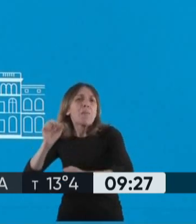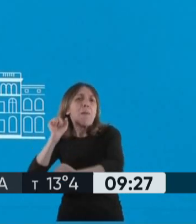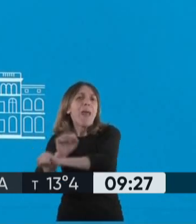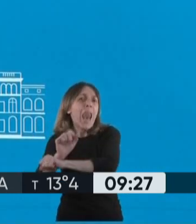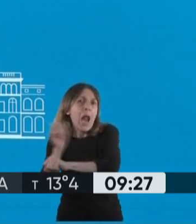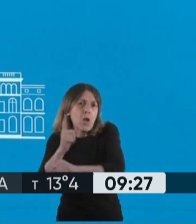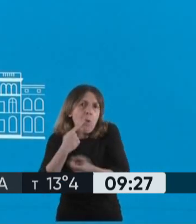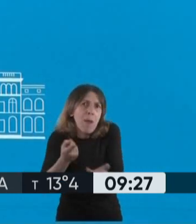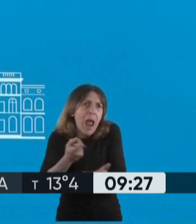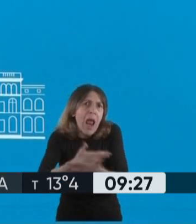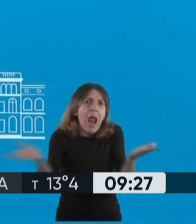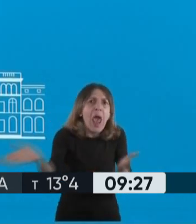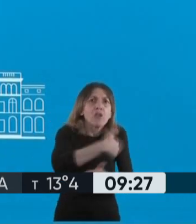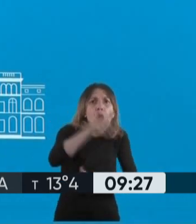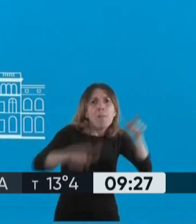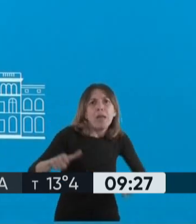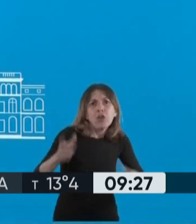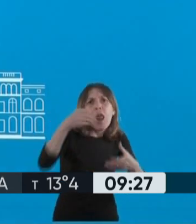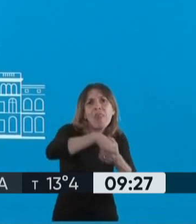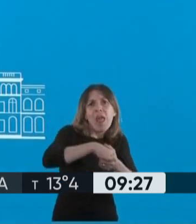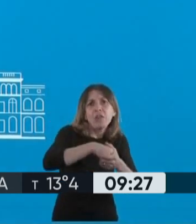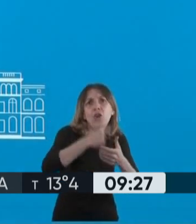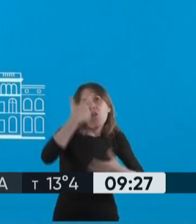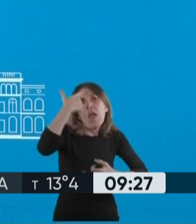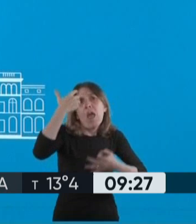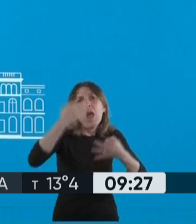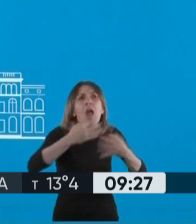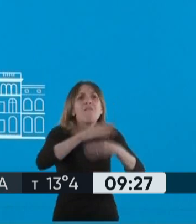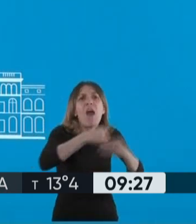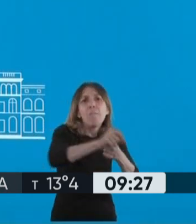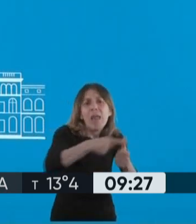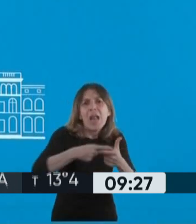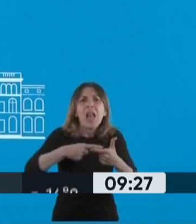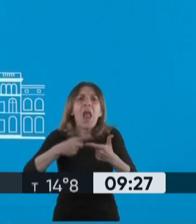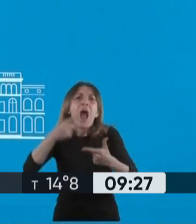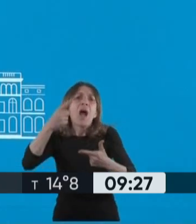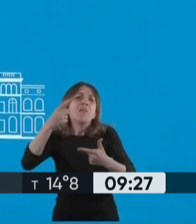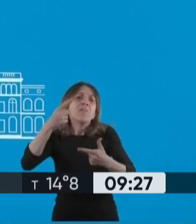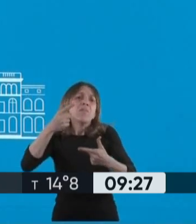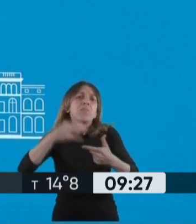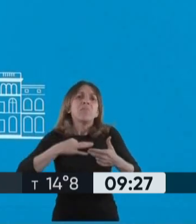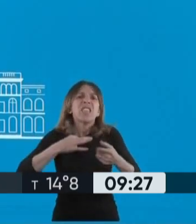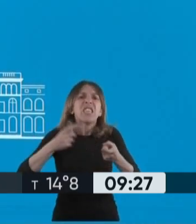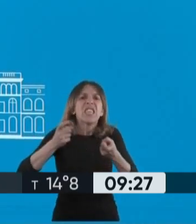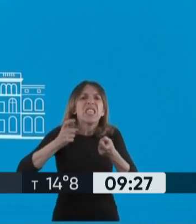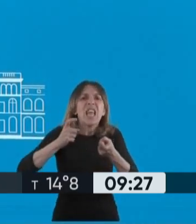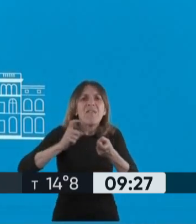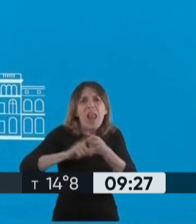los ciudadanos y las ciudadanas en todos los ámbitos, en la justicia de familia, en la justicia civil, en una cantidad de